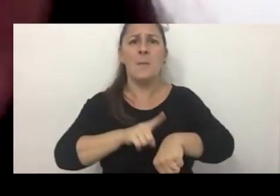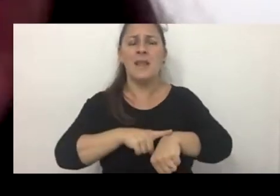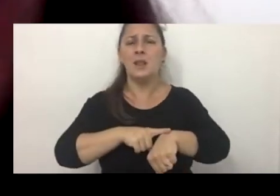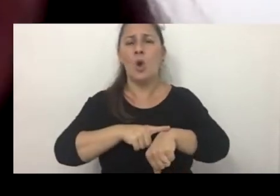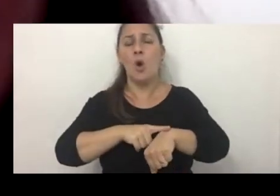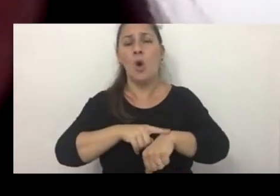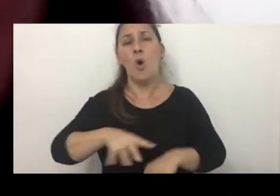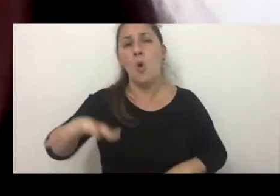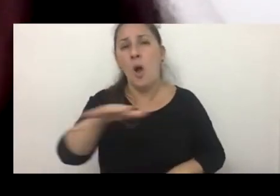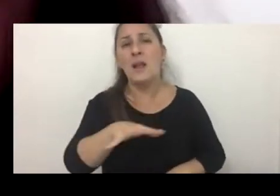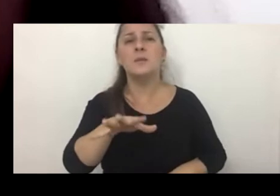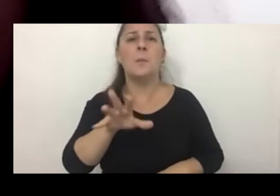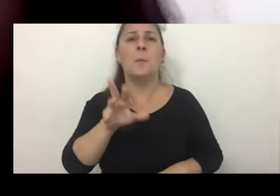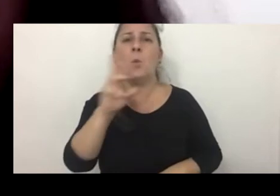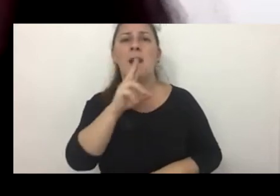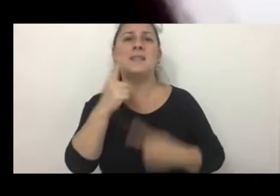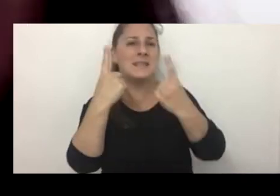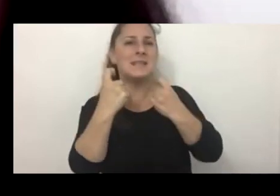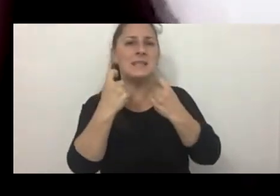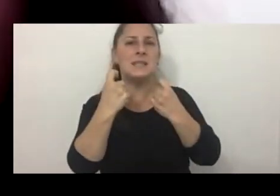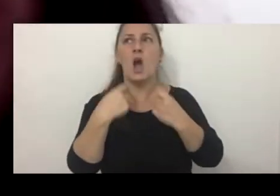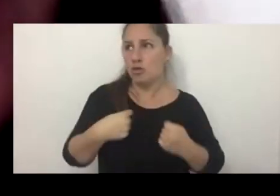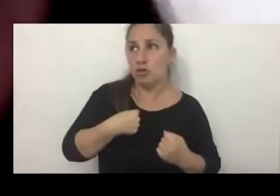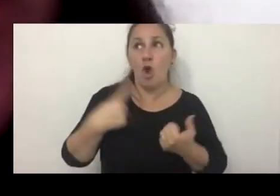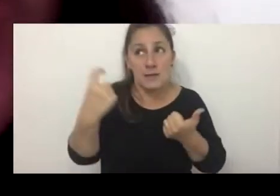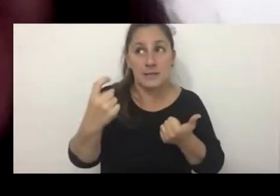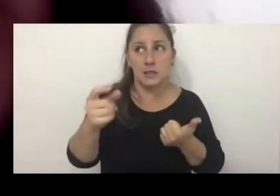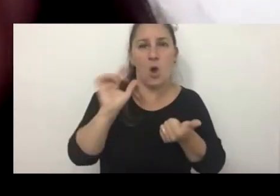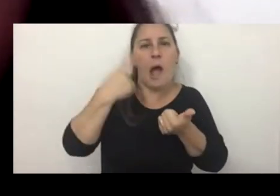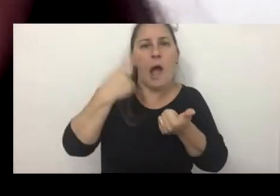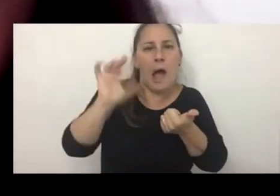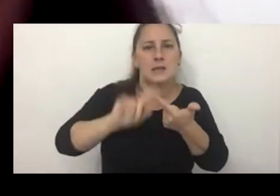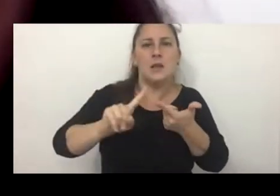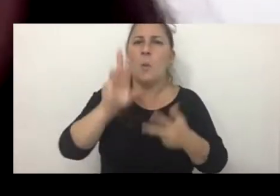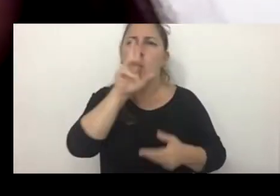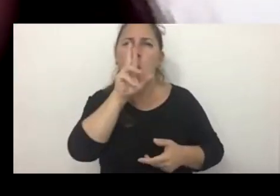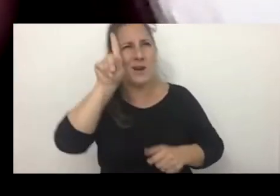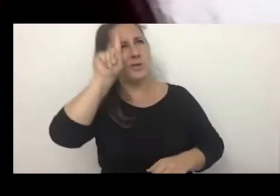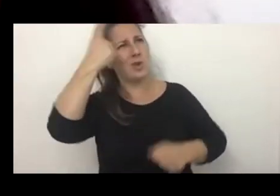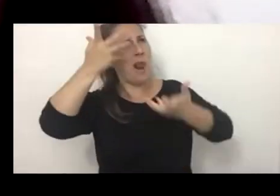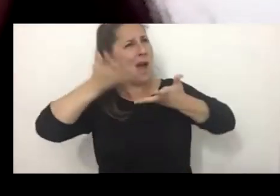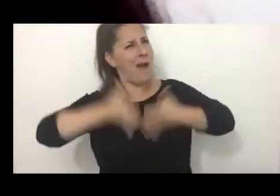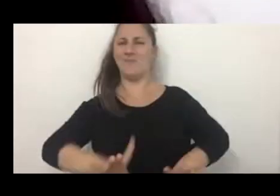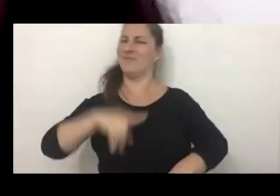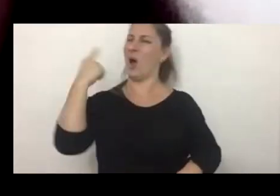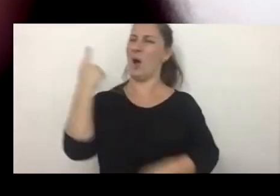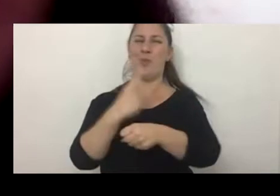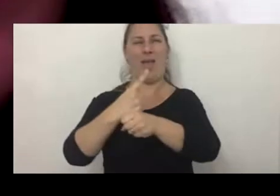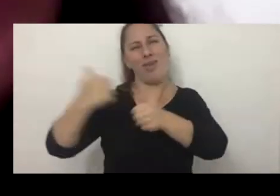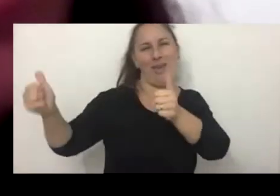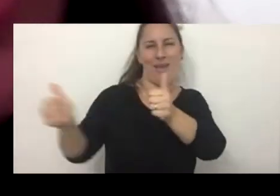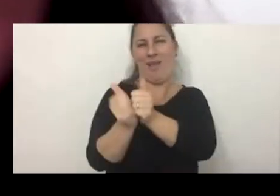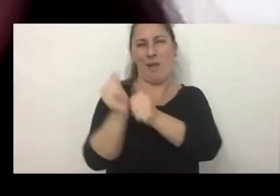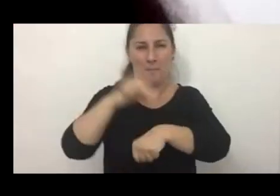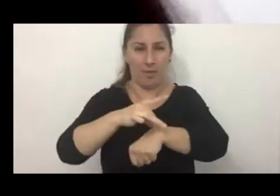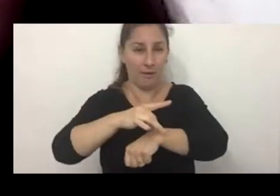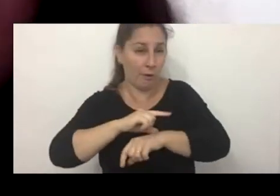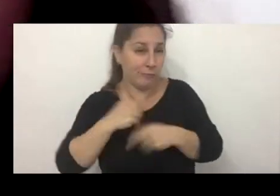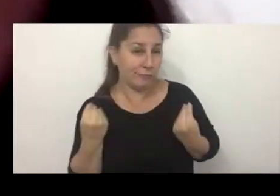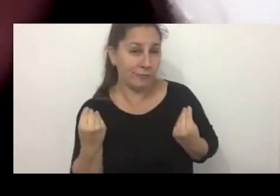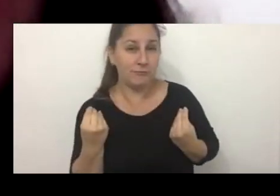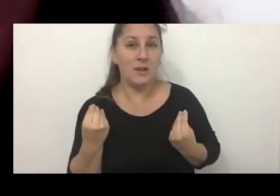esto fuera para todos lo mismo. Eso es lo que muchas veces desvía groseramente el proceso, porque no todas